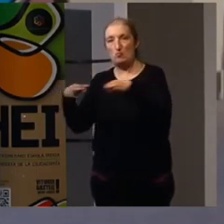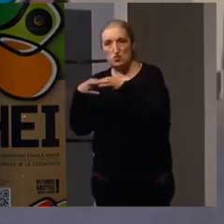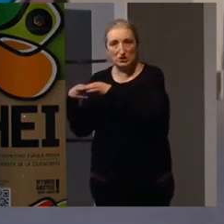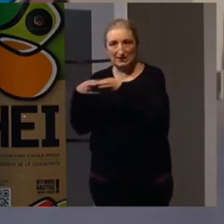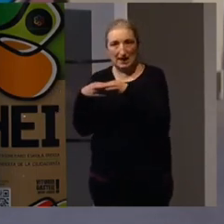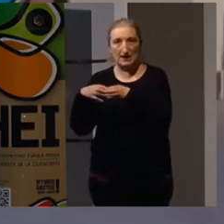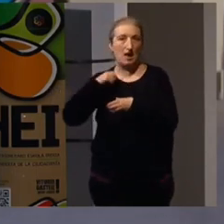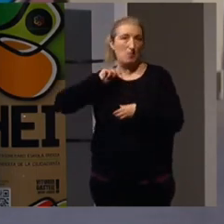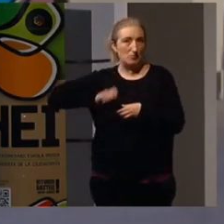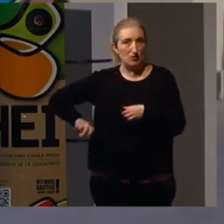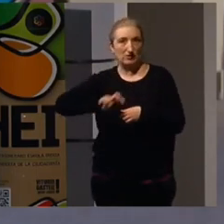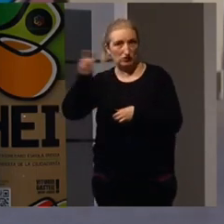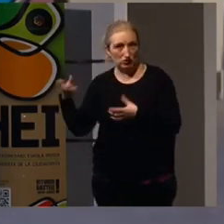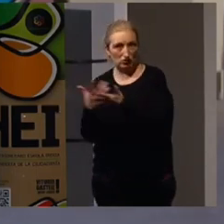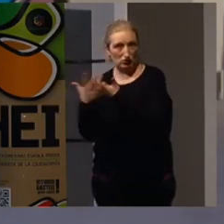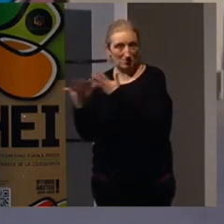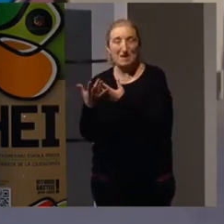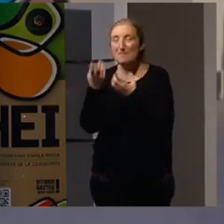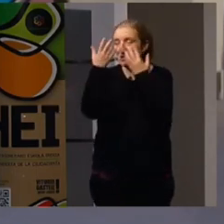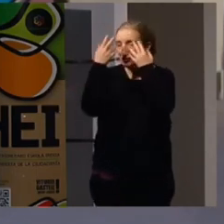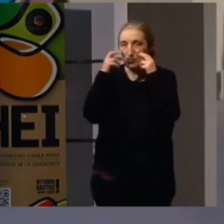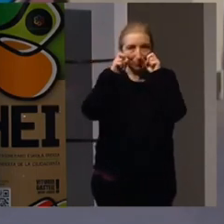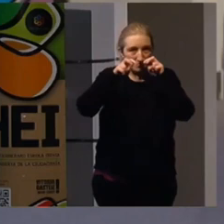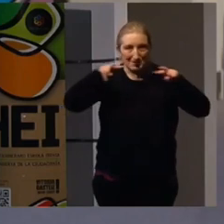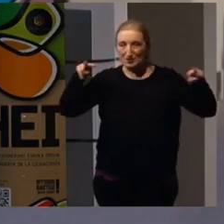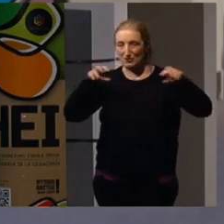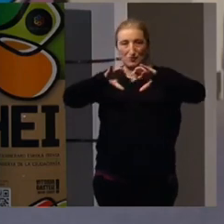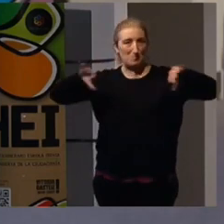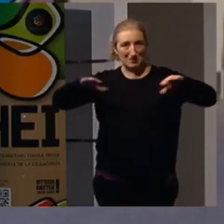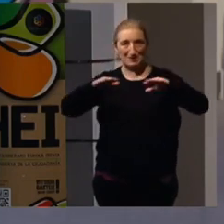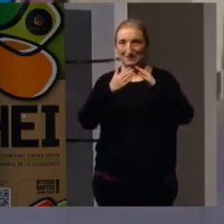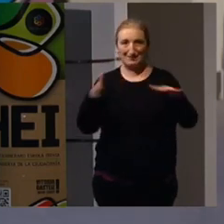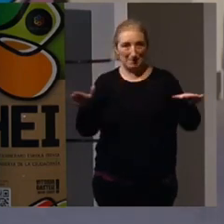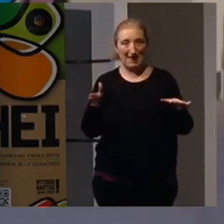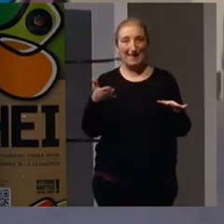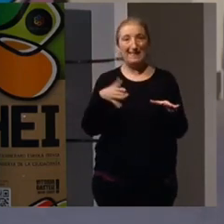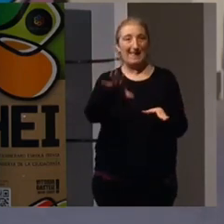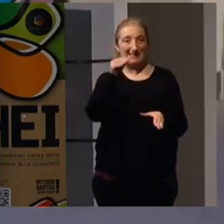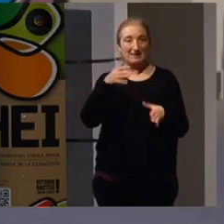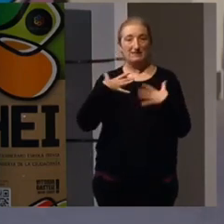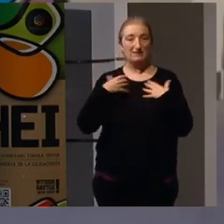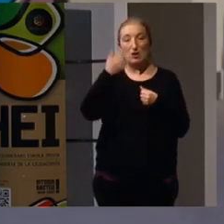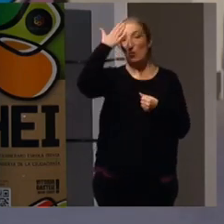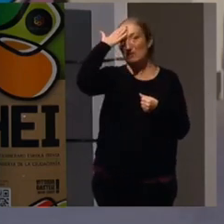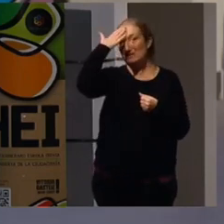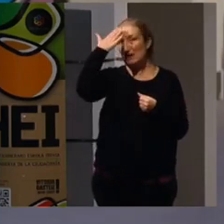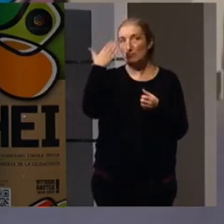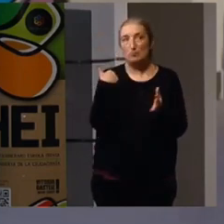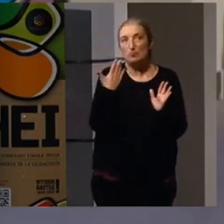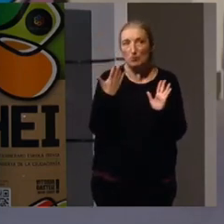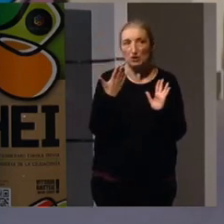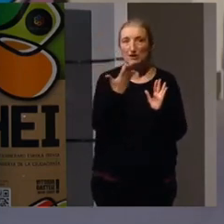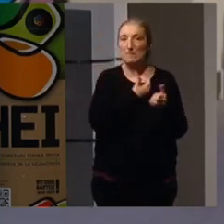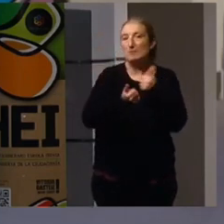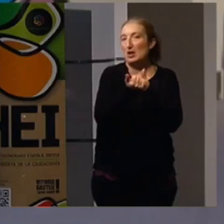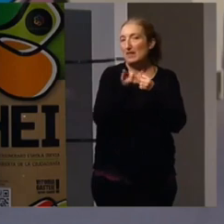comunitaria, estamos todas las profesiones también. Pero es verdad que son dos formas absolutamente escindidas de entender la salud mental, pues porque parten de premisas muy,